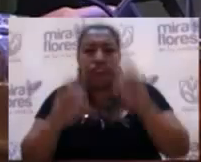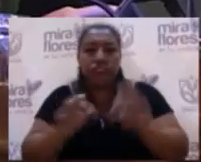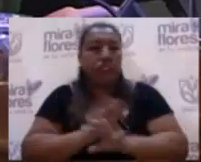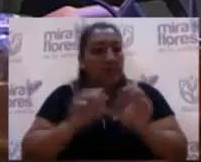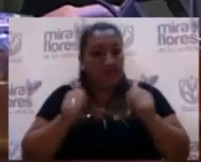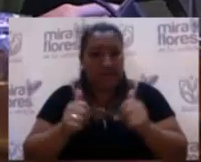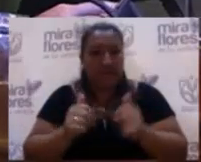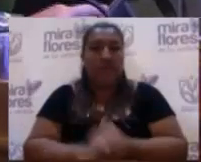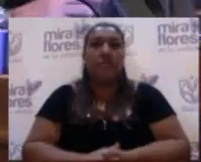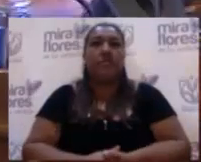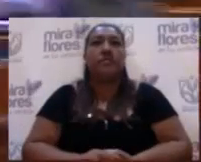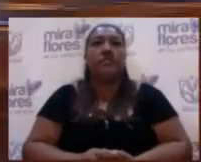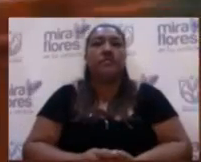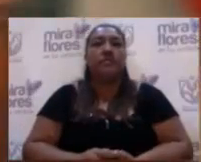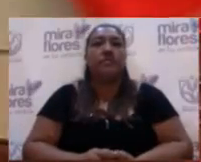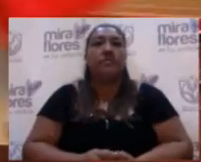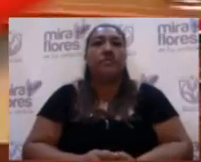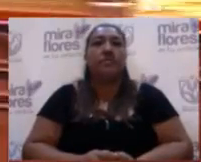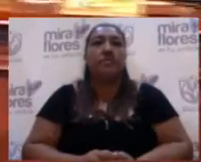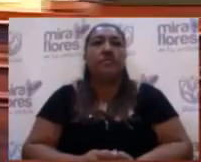Gracias.